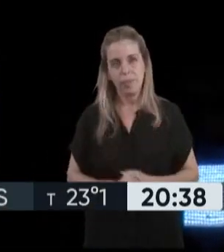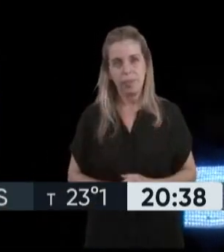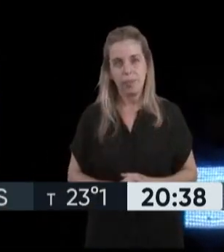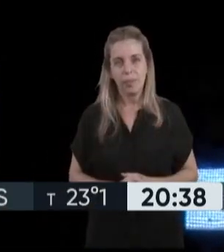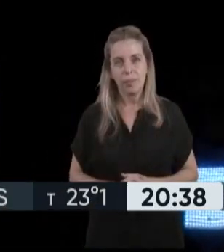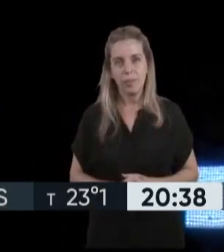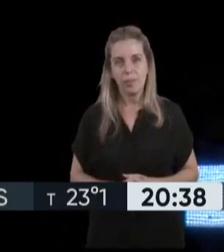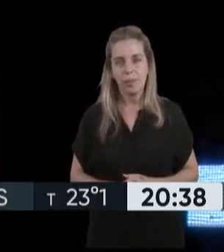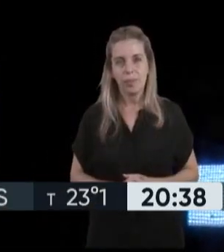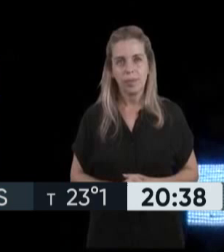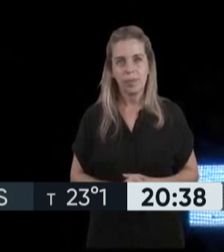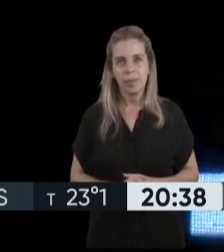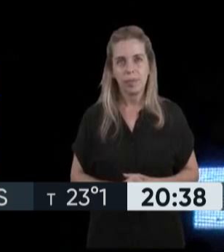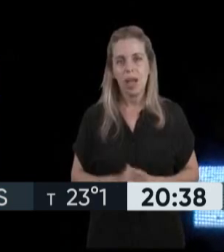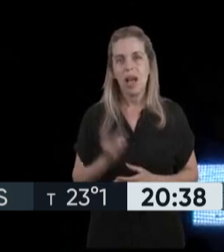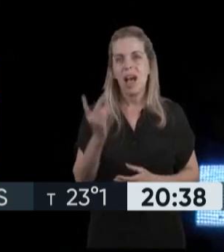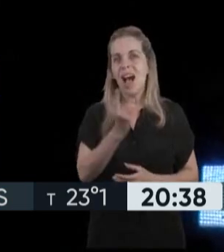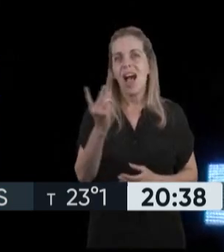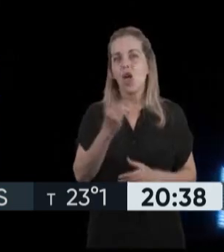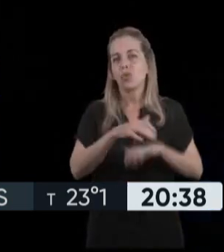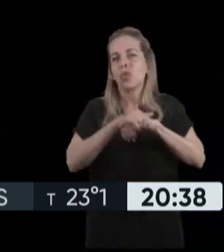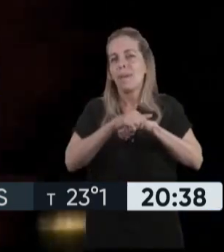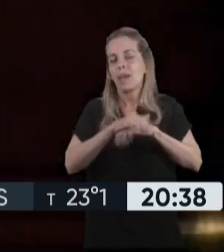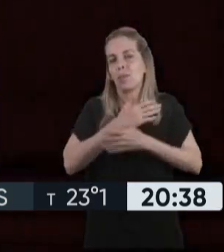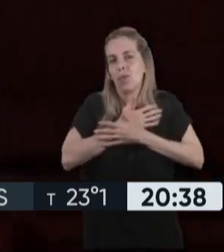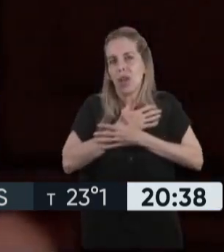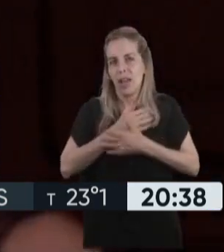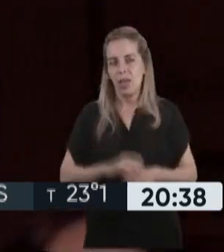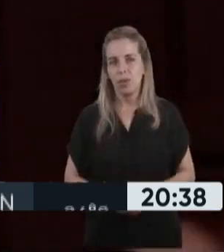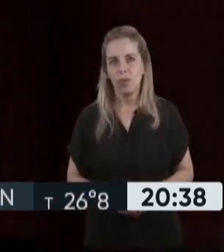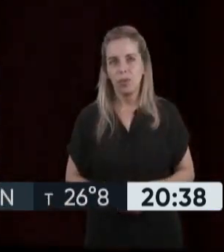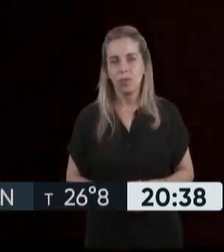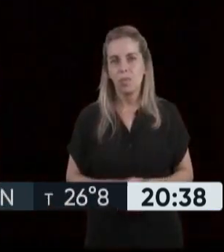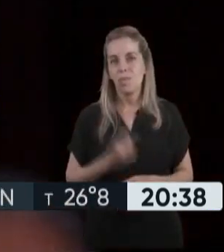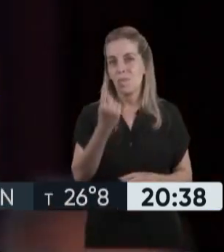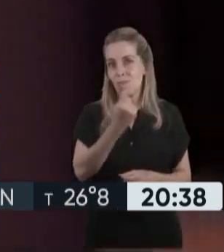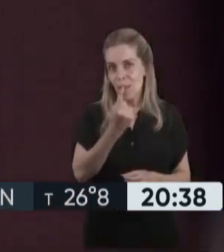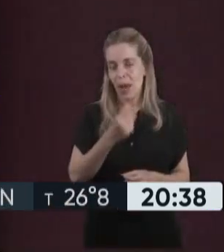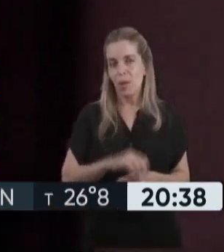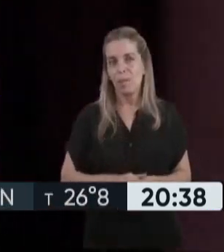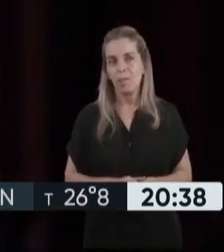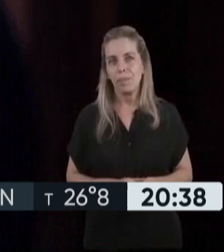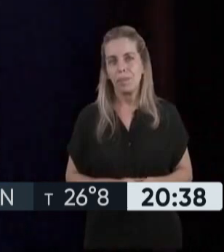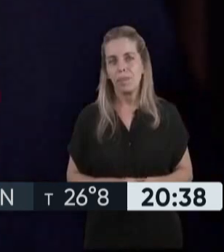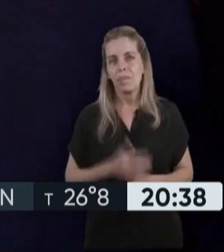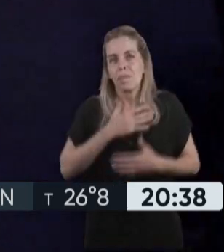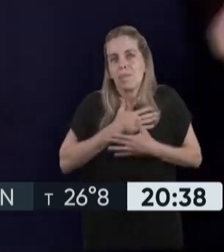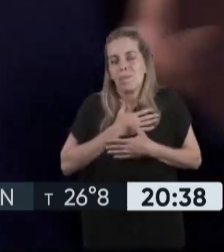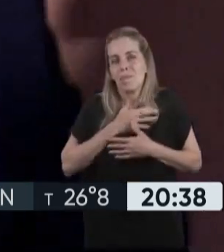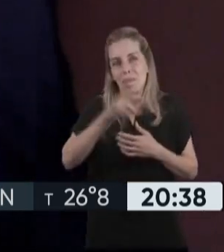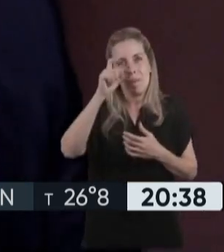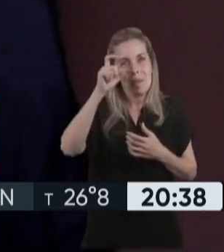dedicarlas a dos amigos entrañables. Primero, a mi querido